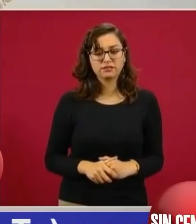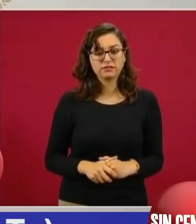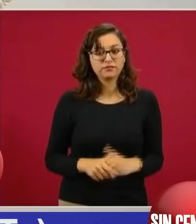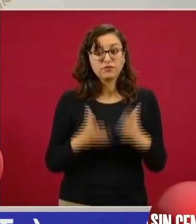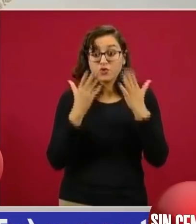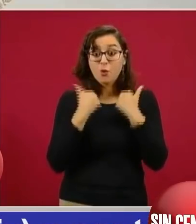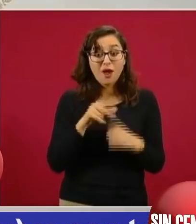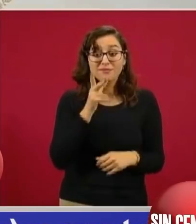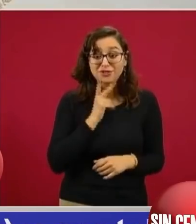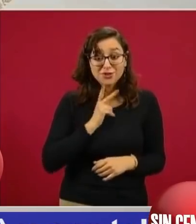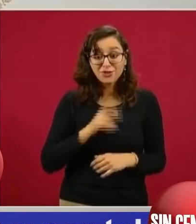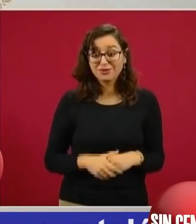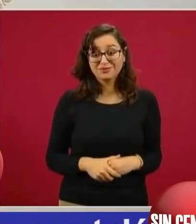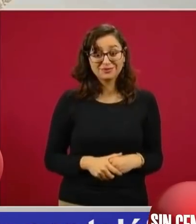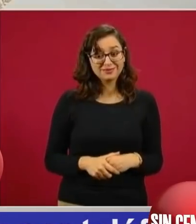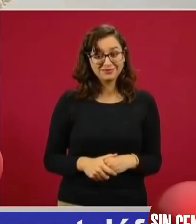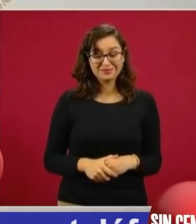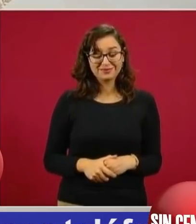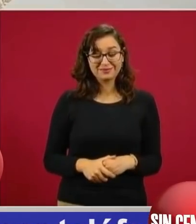donde no hay petróleo.